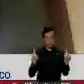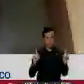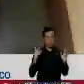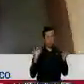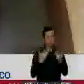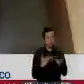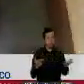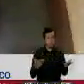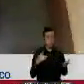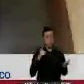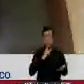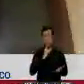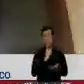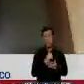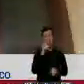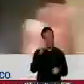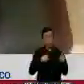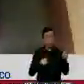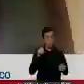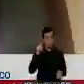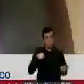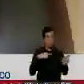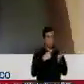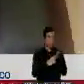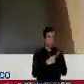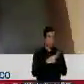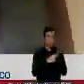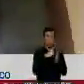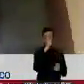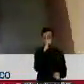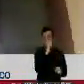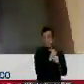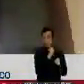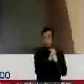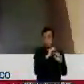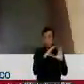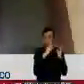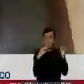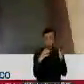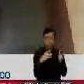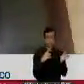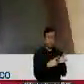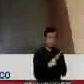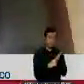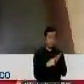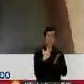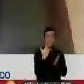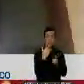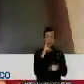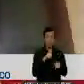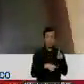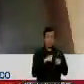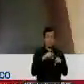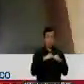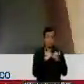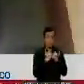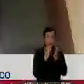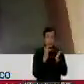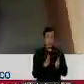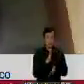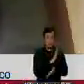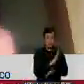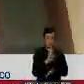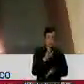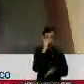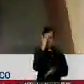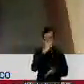va a generar debate. Hay posiciones ya dentro del trabajo que hemos hecho en la comisión con los 13 compañeros asambleístas. Las posiciones